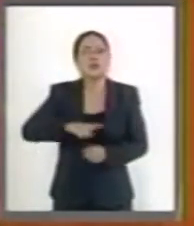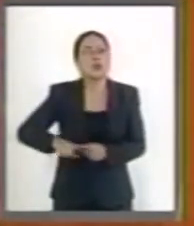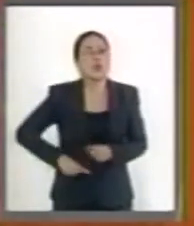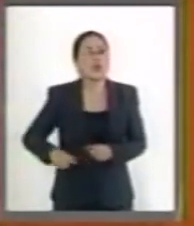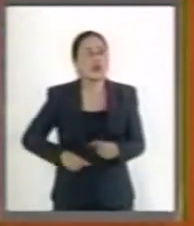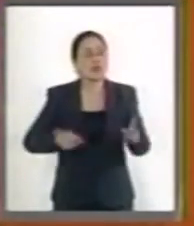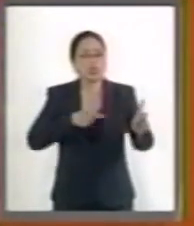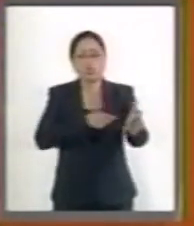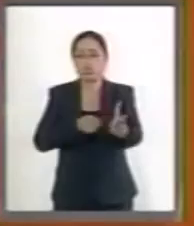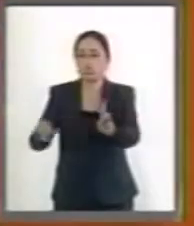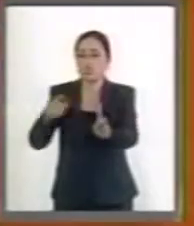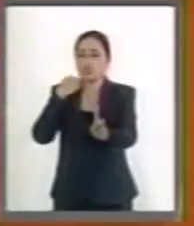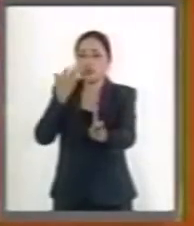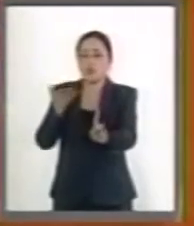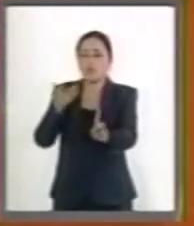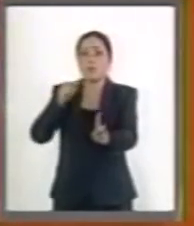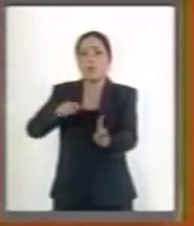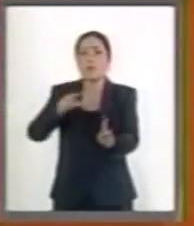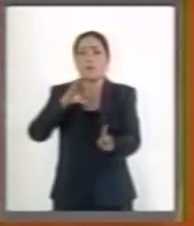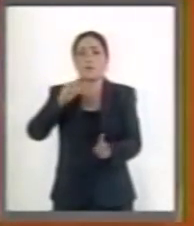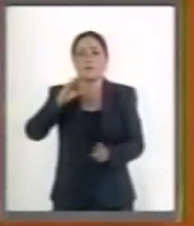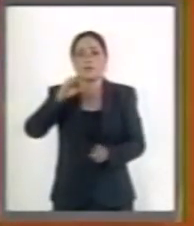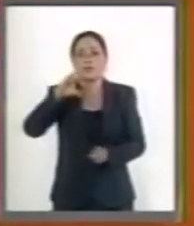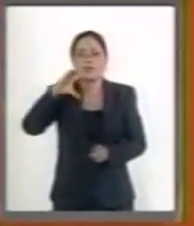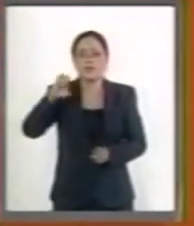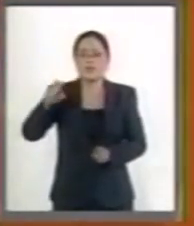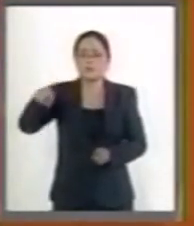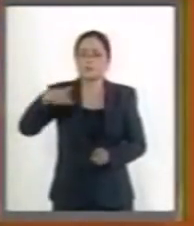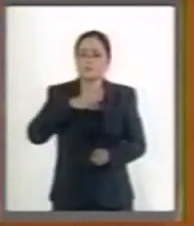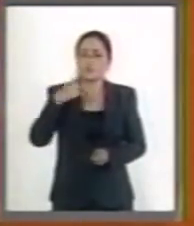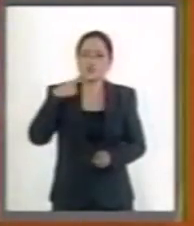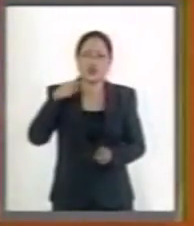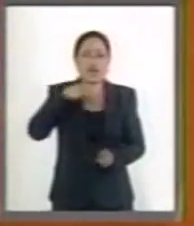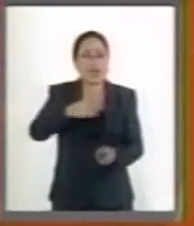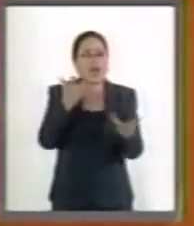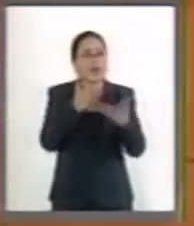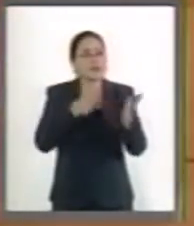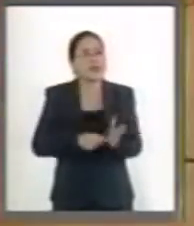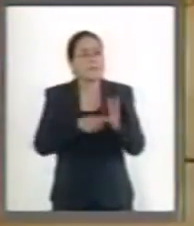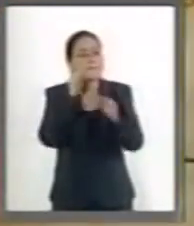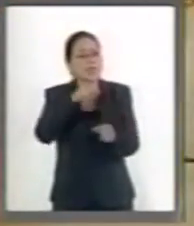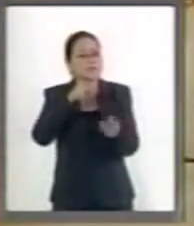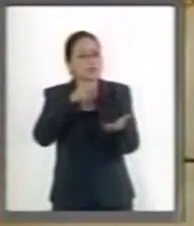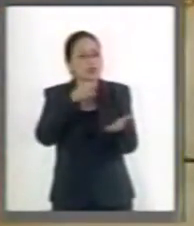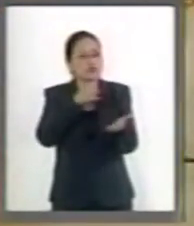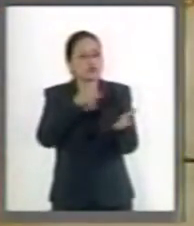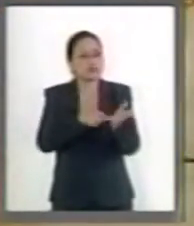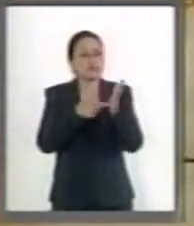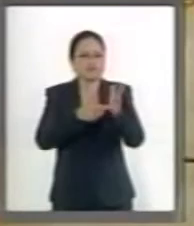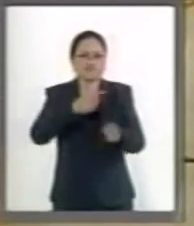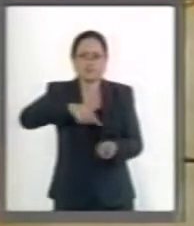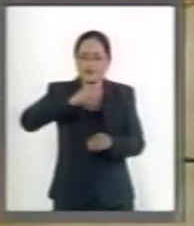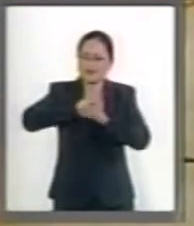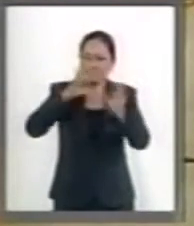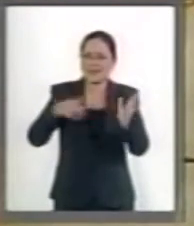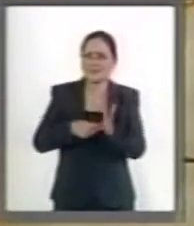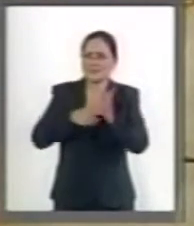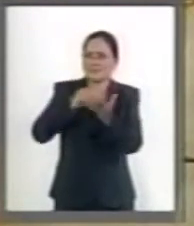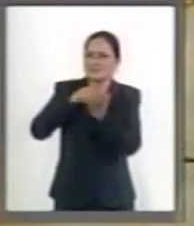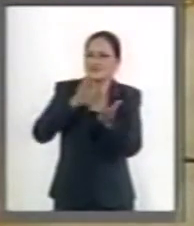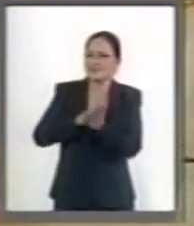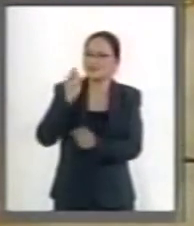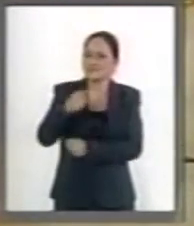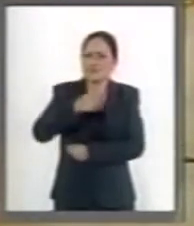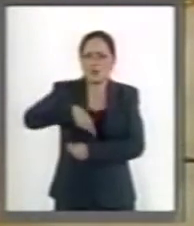la vuelta para que la COFECE no tenga que emitir esa declaratoria, porque evidentemente declararía que